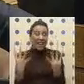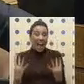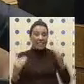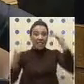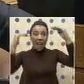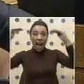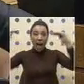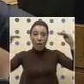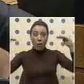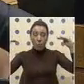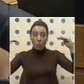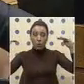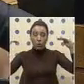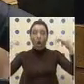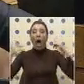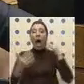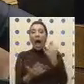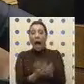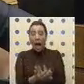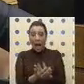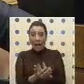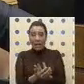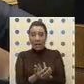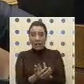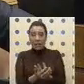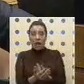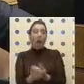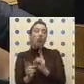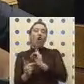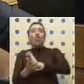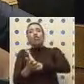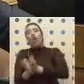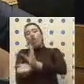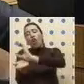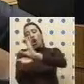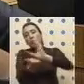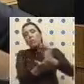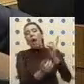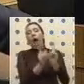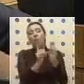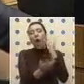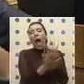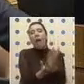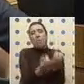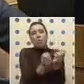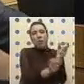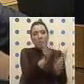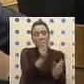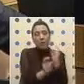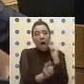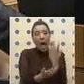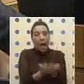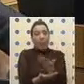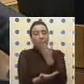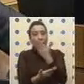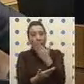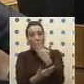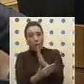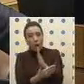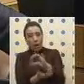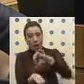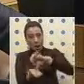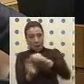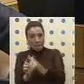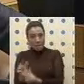adultos, ha habido en una gran parte de los centros, no en todos, porque todavía hay hacinamiento en algunos, han habido mejoras en el